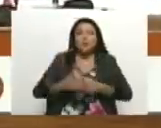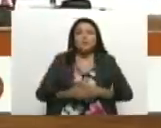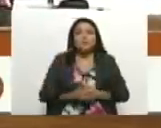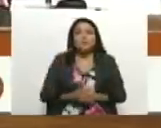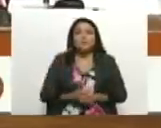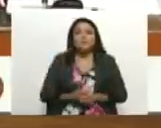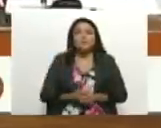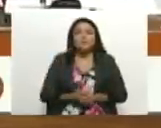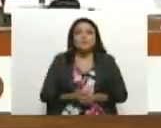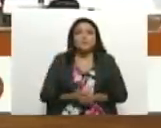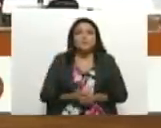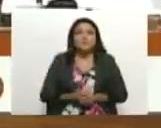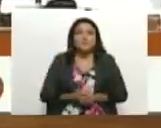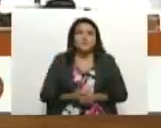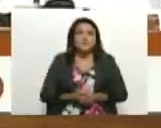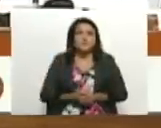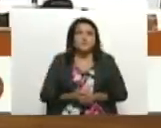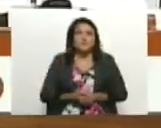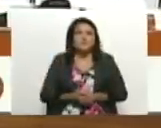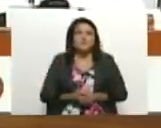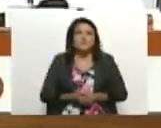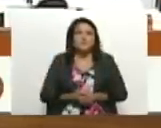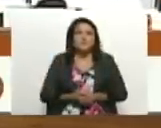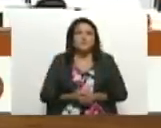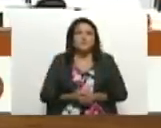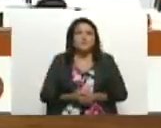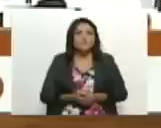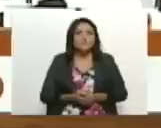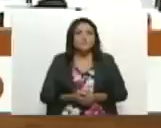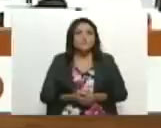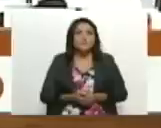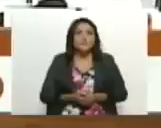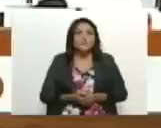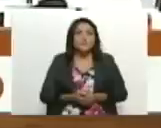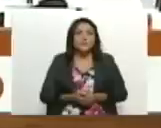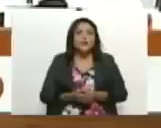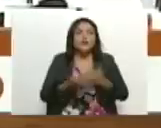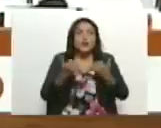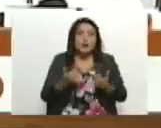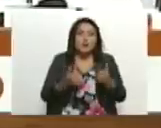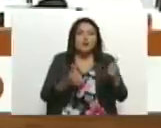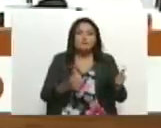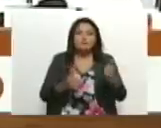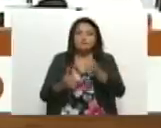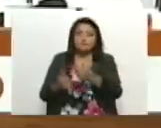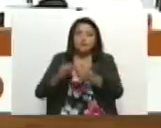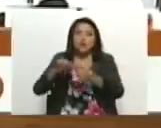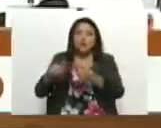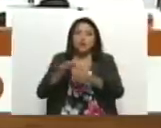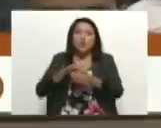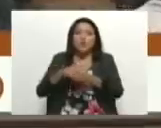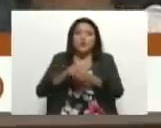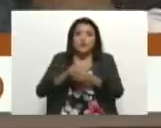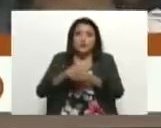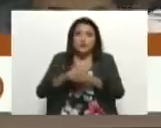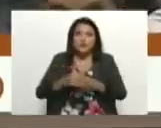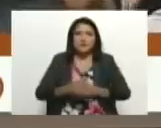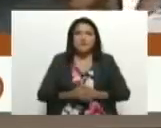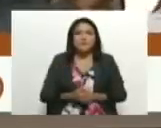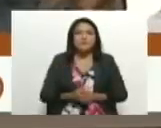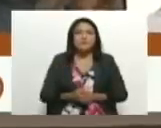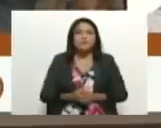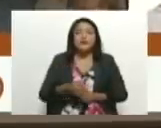Gracias, capitán. Bueno, sí, en efecto, y antes de darle la palabra a nuestro presidente de la Asamblea Nacional, doctor Jorge Rodríguez, quiero saludar muy especialmente aquí más de